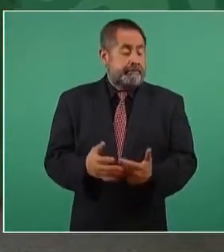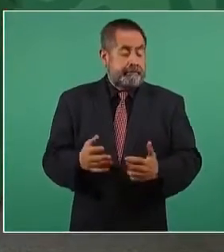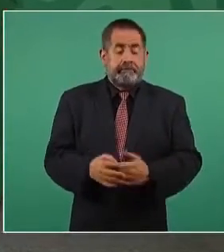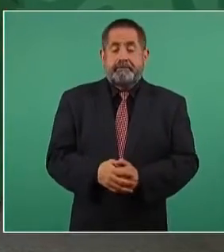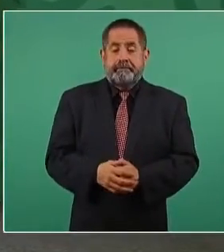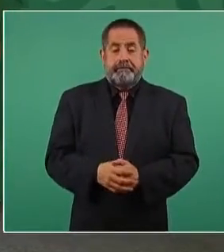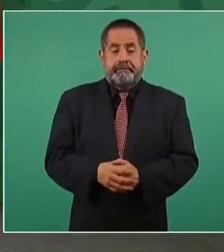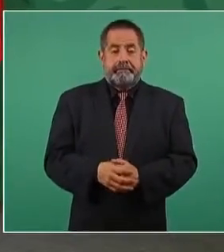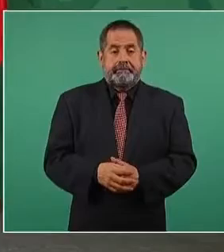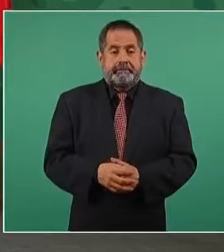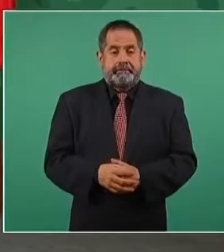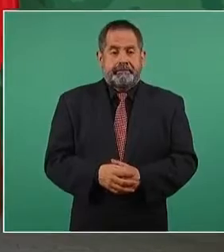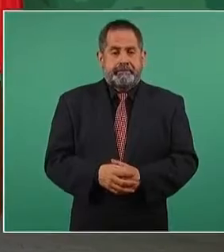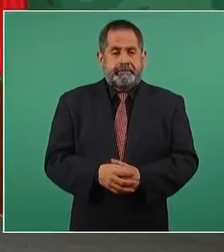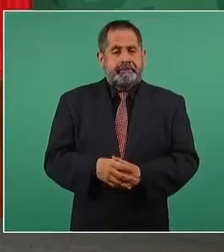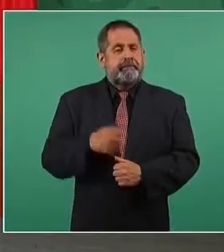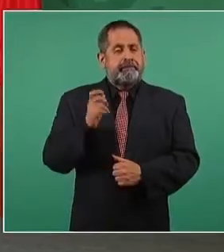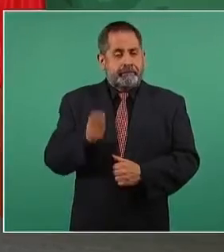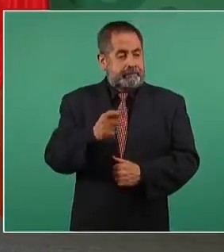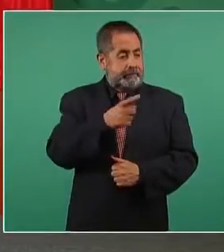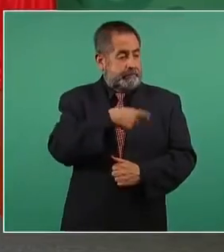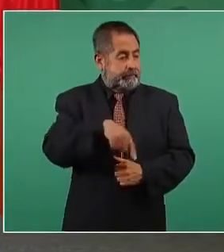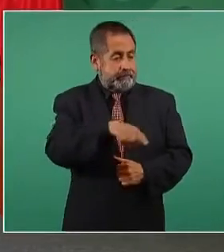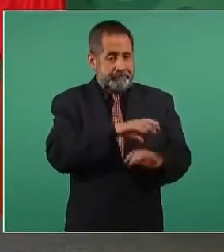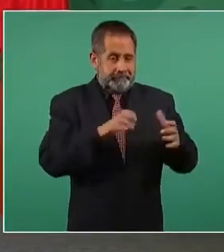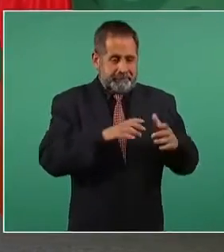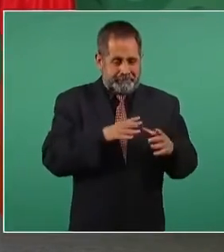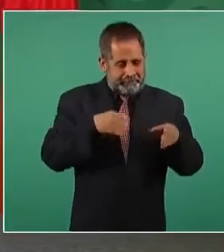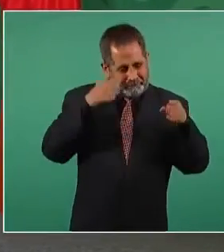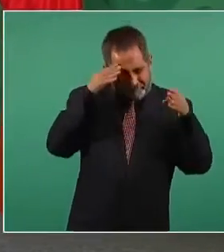Entonces, se han dedicado